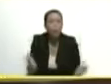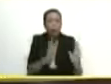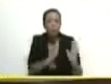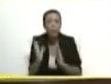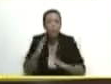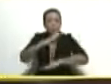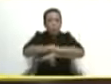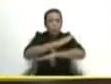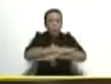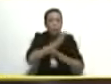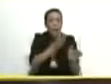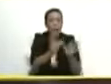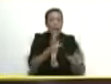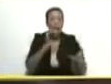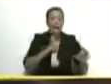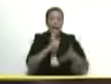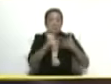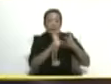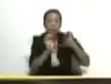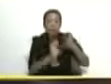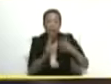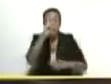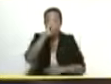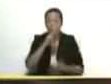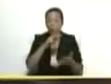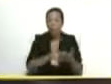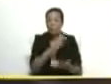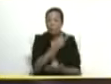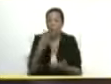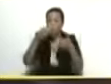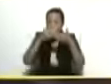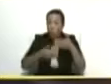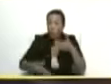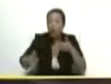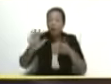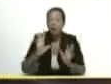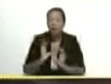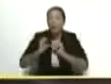establecimiento de las rutas estratégicas para este venturoso año